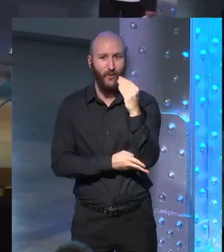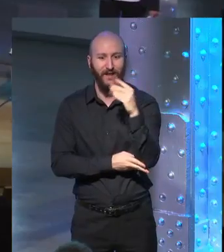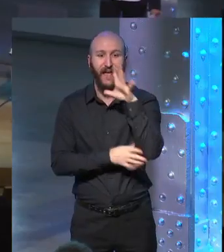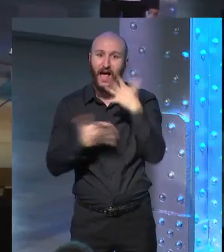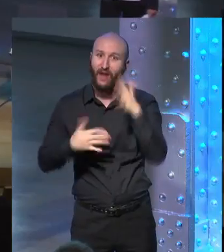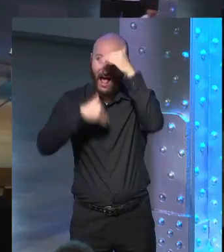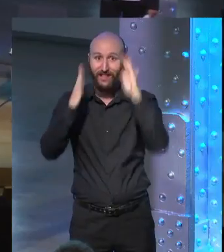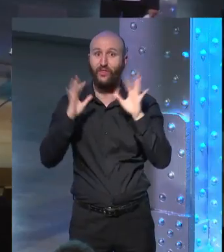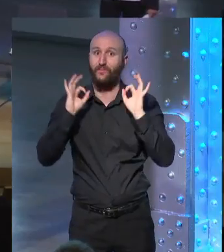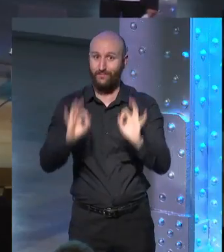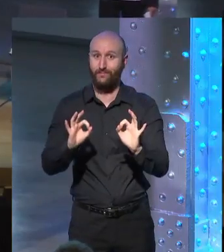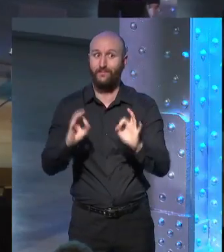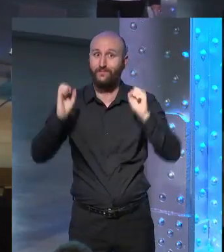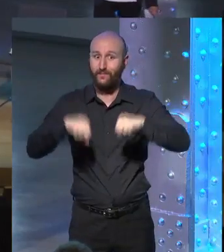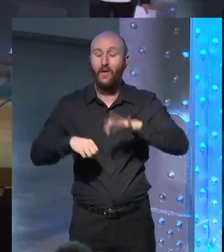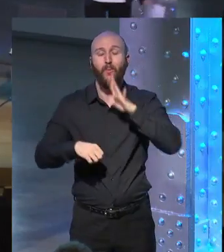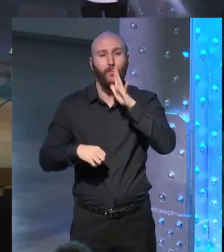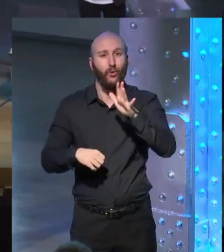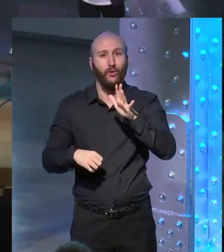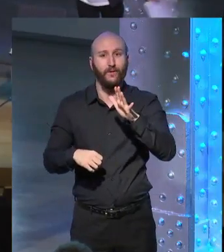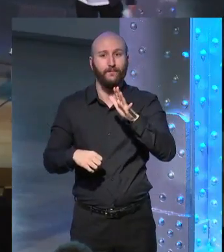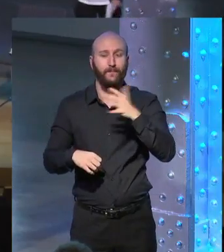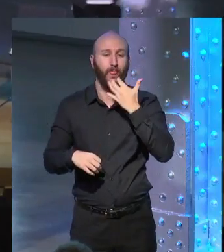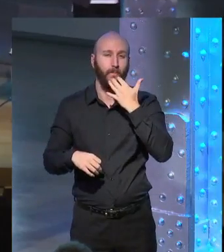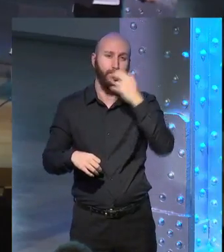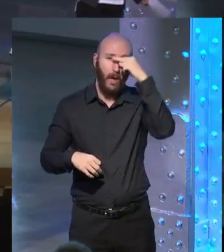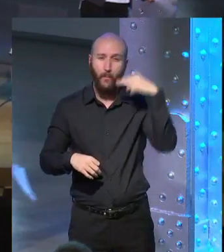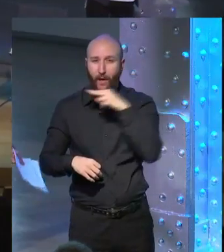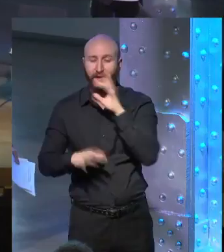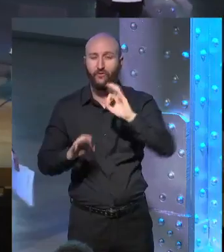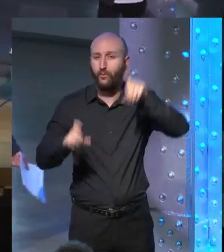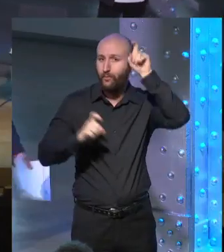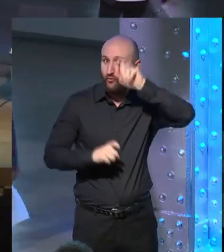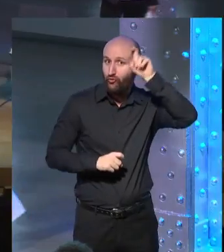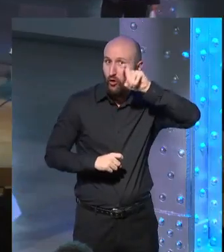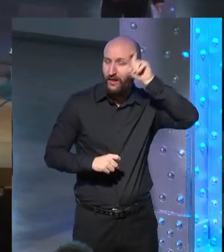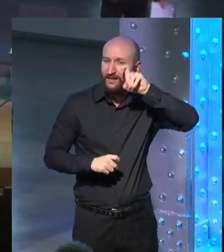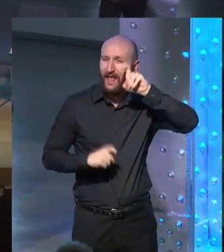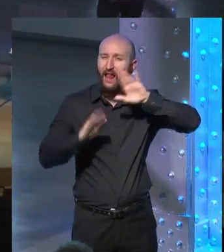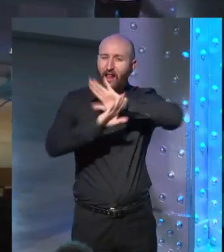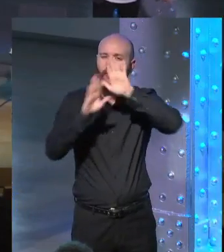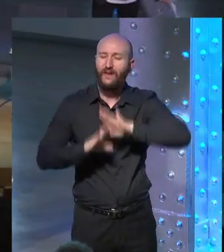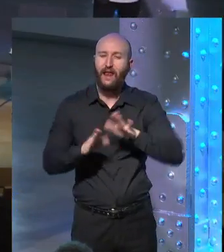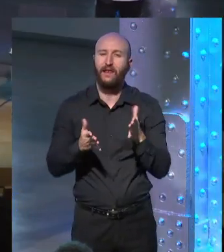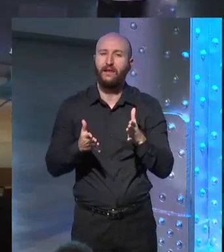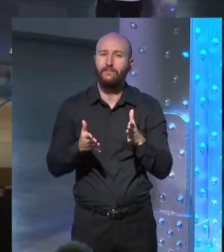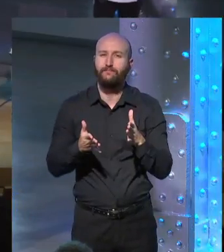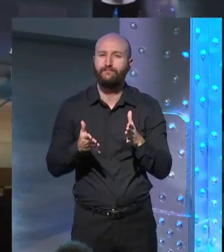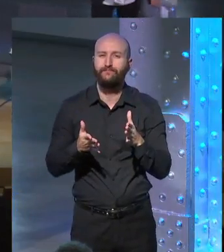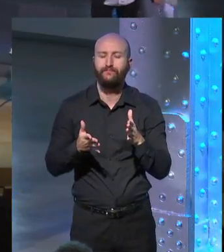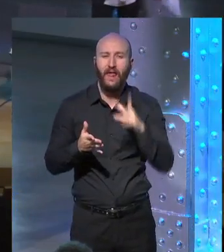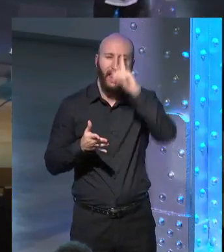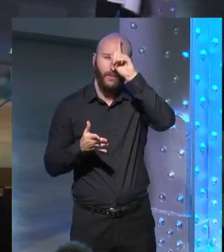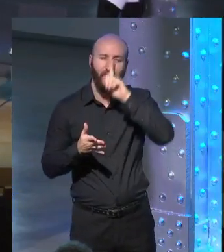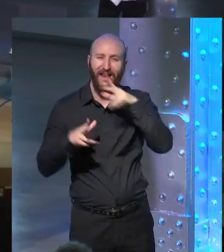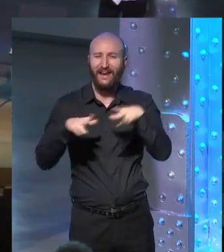seguramente los padres o incluso los educadores no os hemos enseñado bien cómo gestionar vuestros